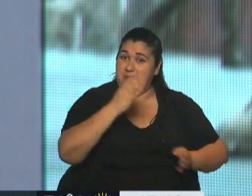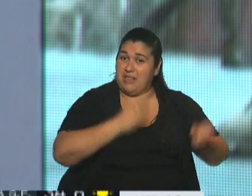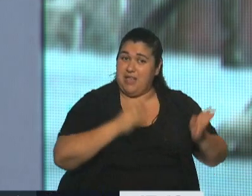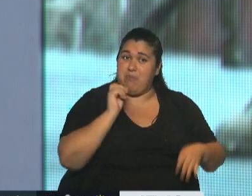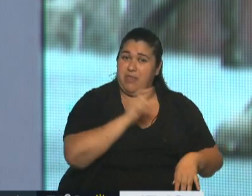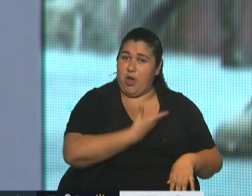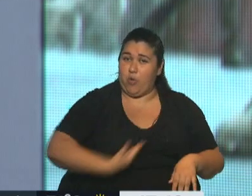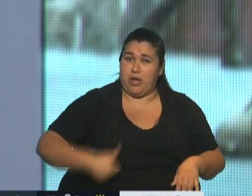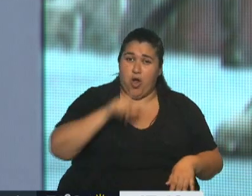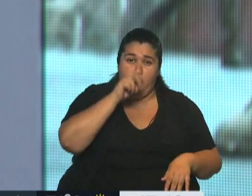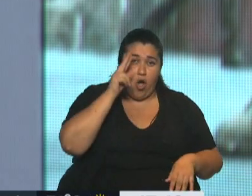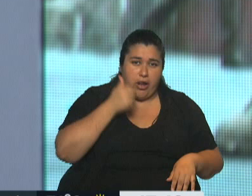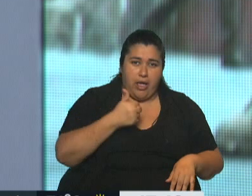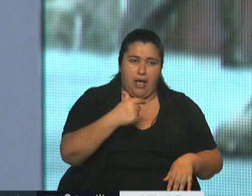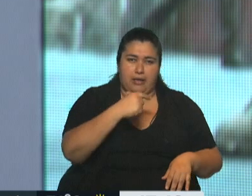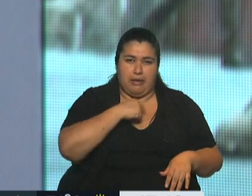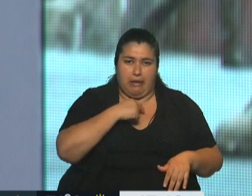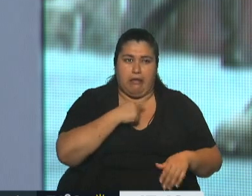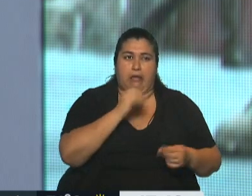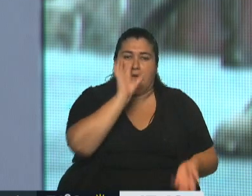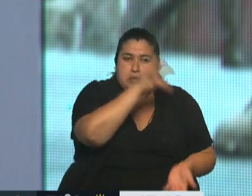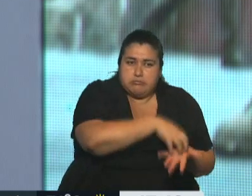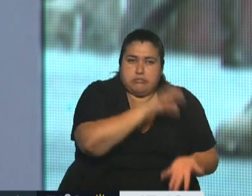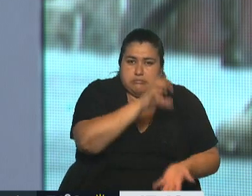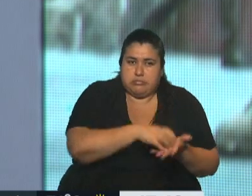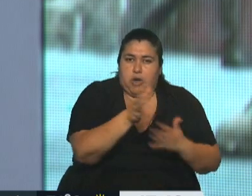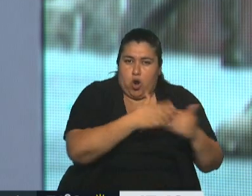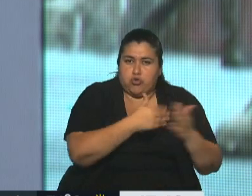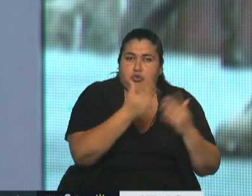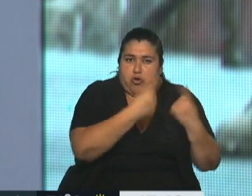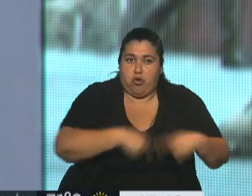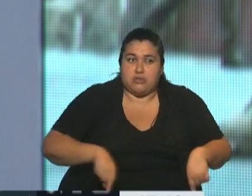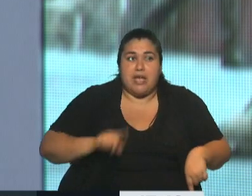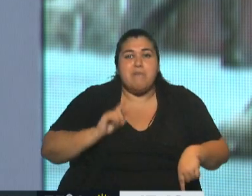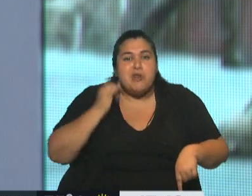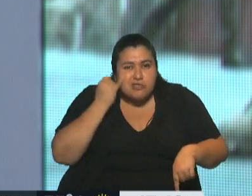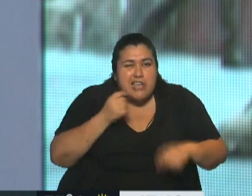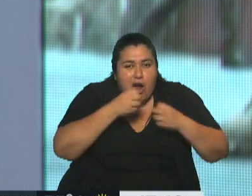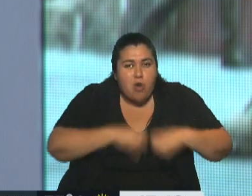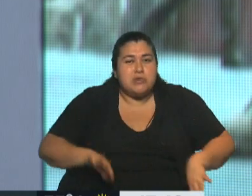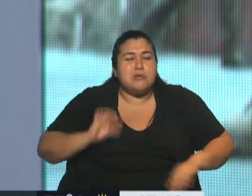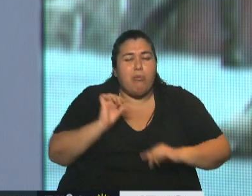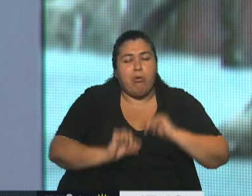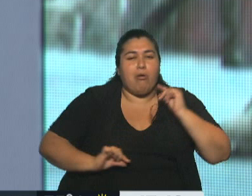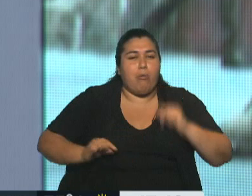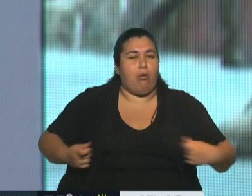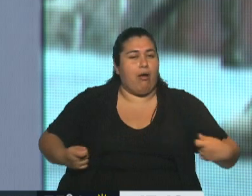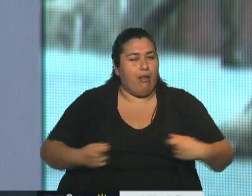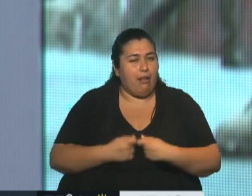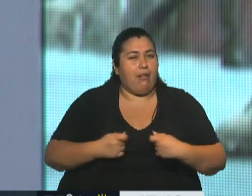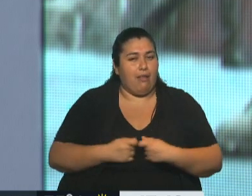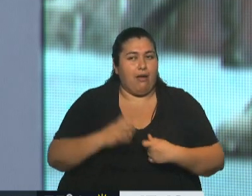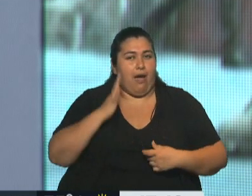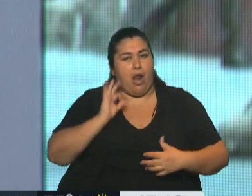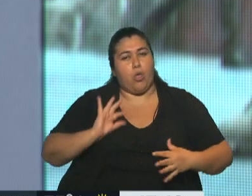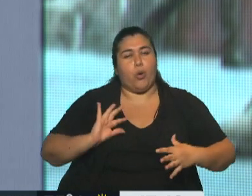más represiva de construcción de cárceles, etcétera, esa fusión ya había comenzado o había habido un comienzo de